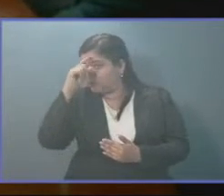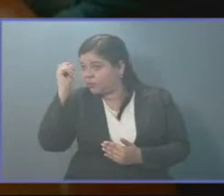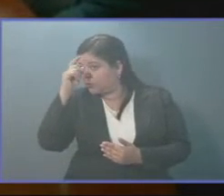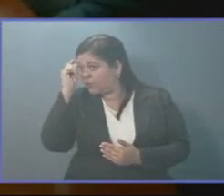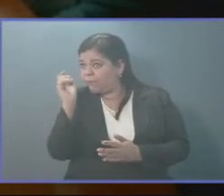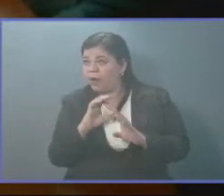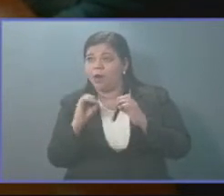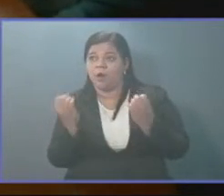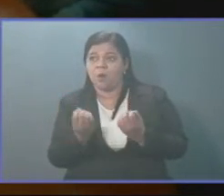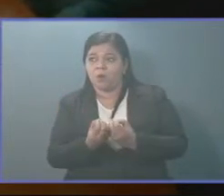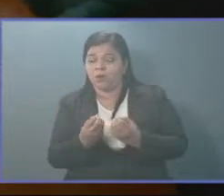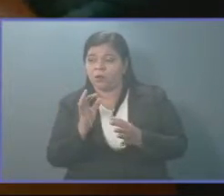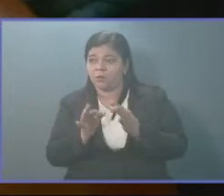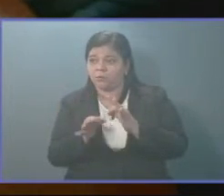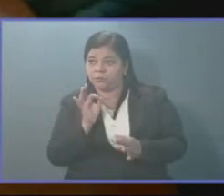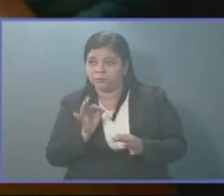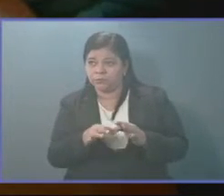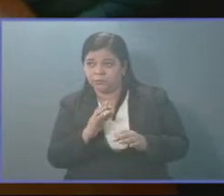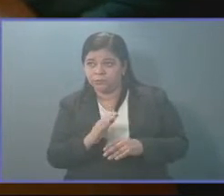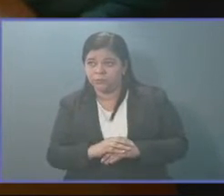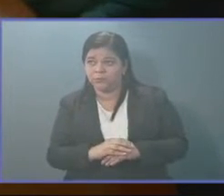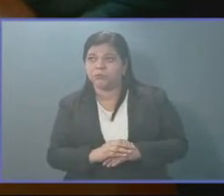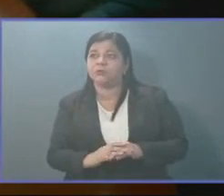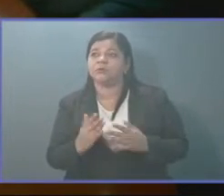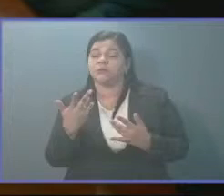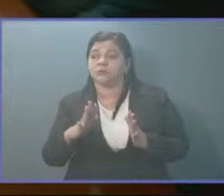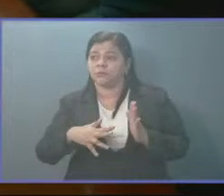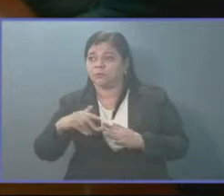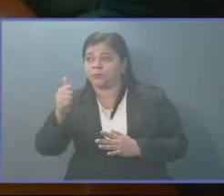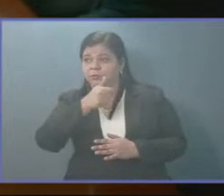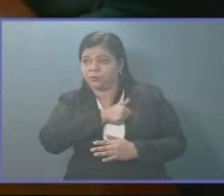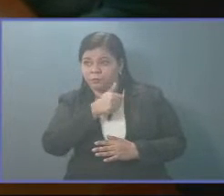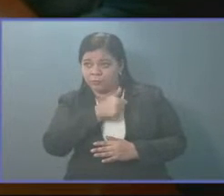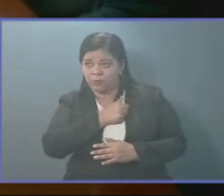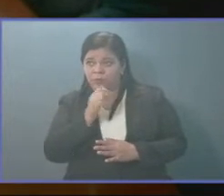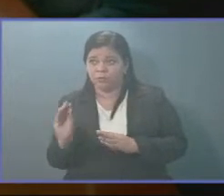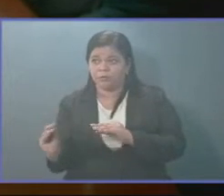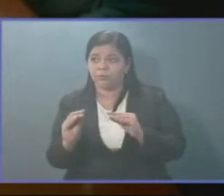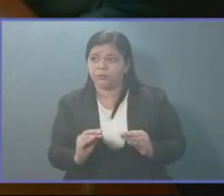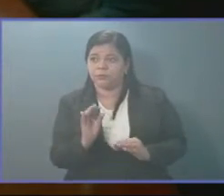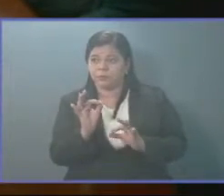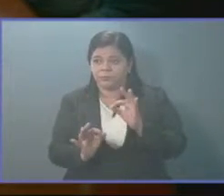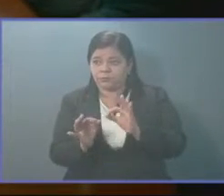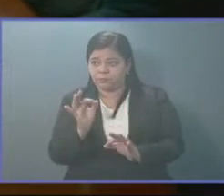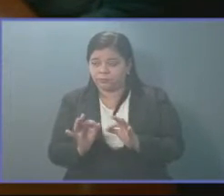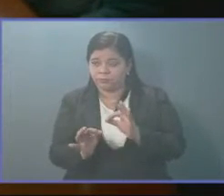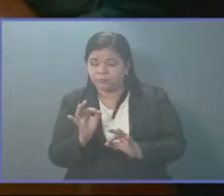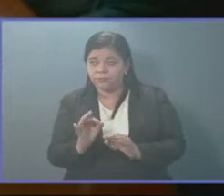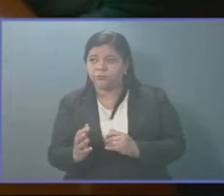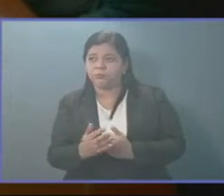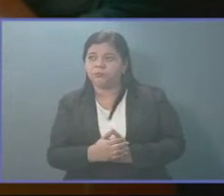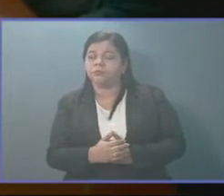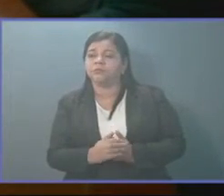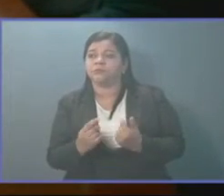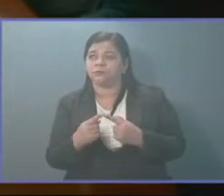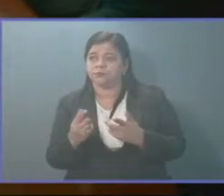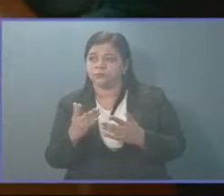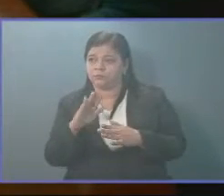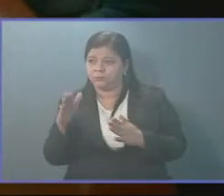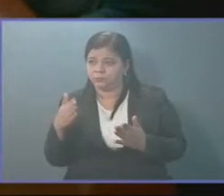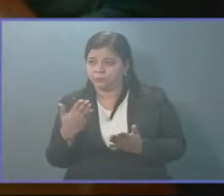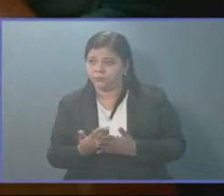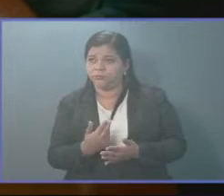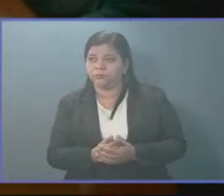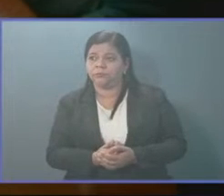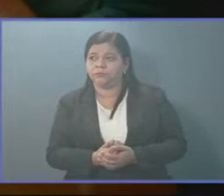de justicia, porque son los encargados de judicializar o llevar los procedimientos ante algún conflicto.